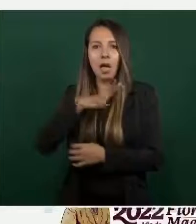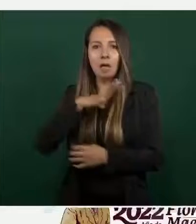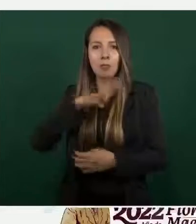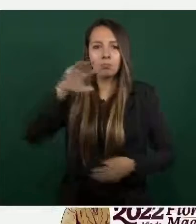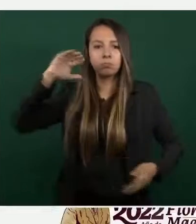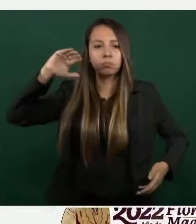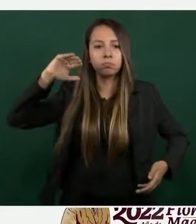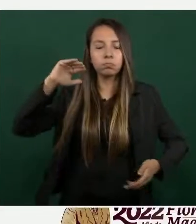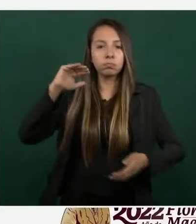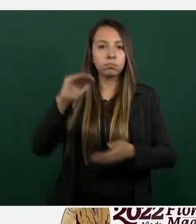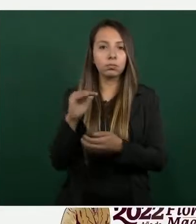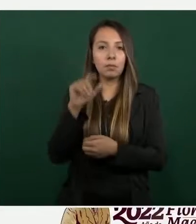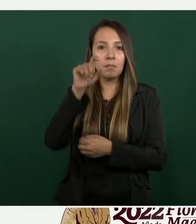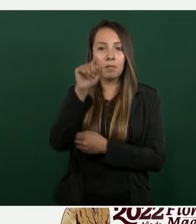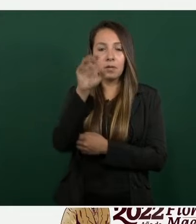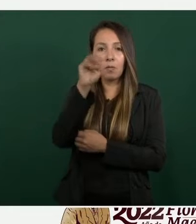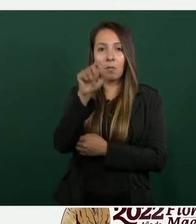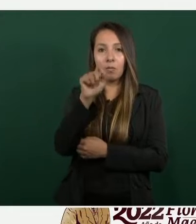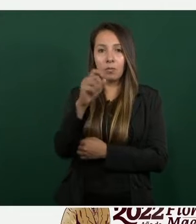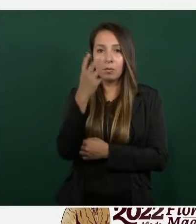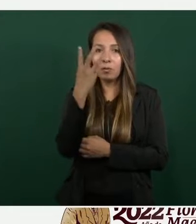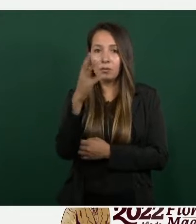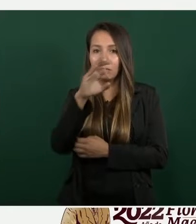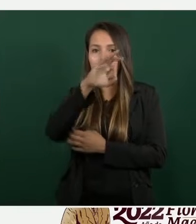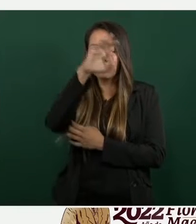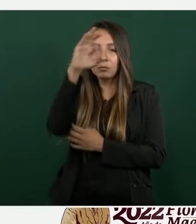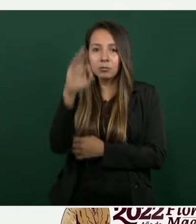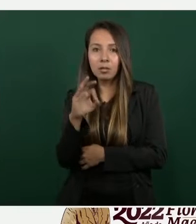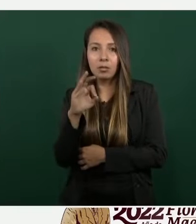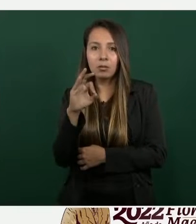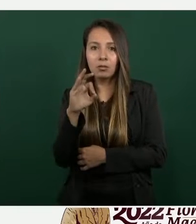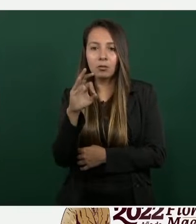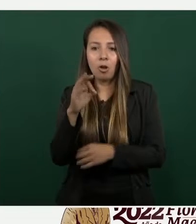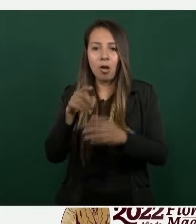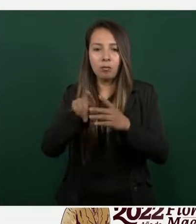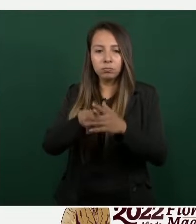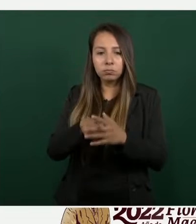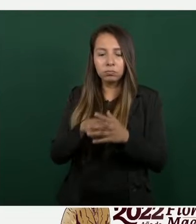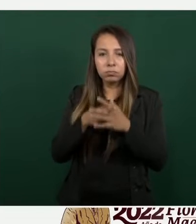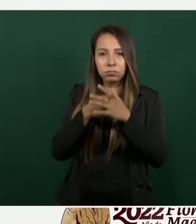reducción de 29.3% desde